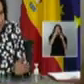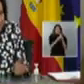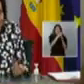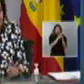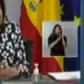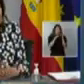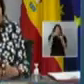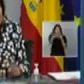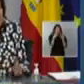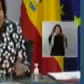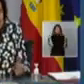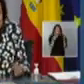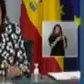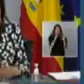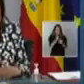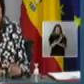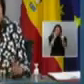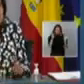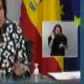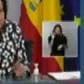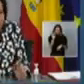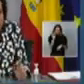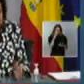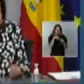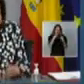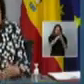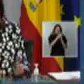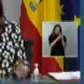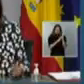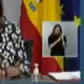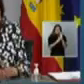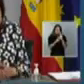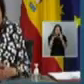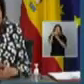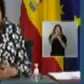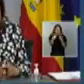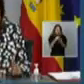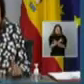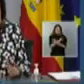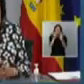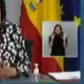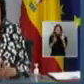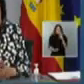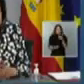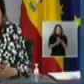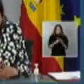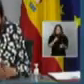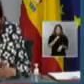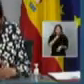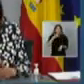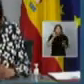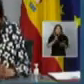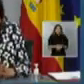lo permita en ese momento, pero si no hay nadie ni nada de eso, pues puedes ir a algo más. Pero claro, si ahí no se puede o te van a denunciar, pues vas a